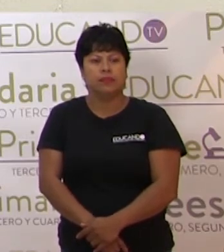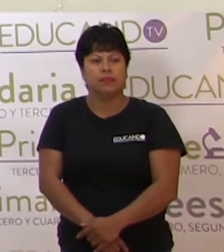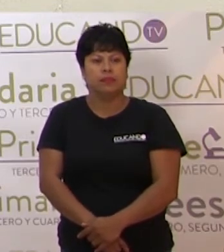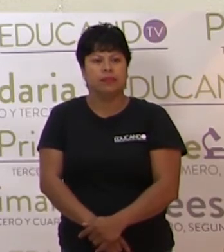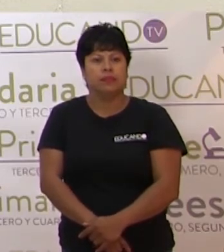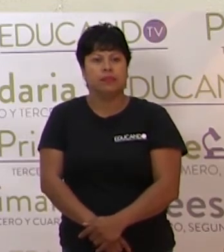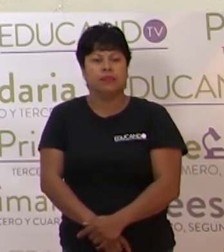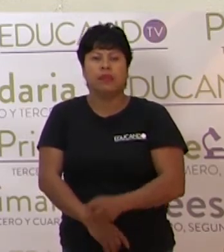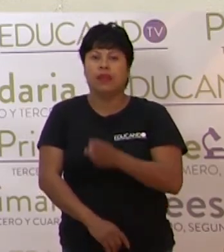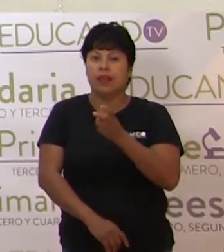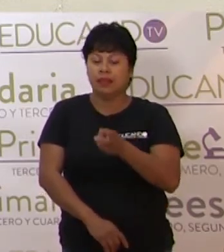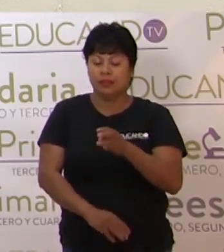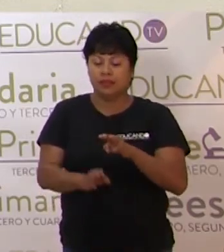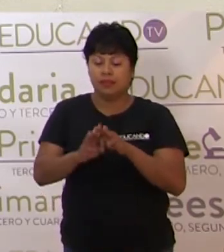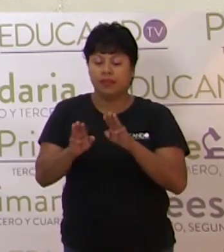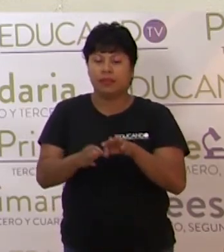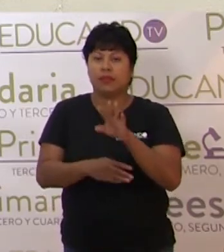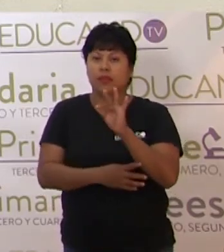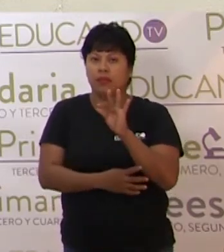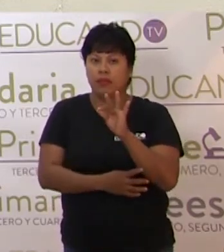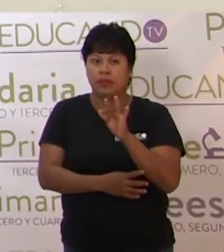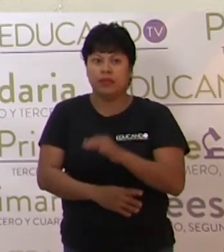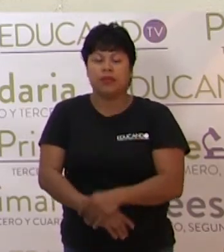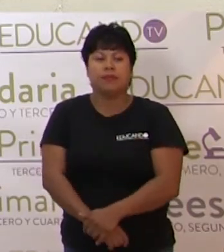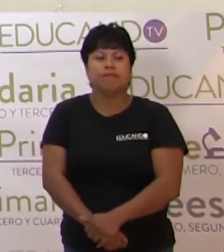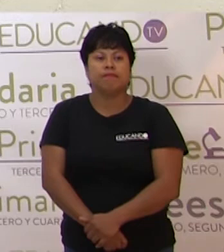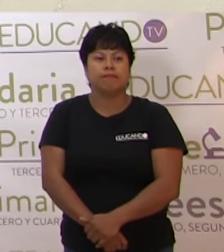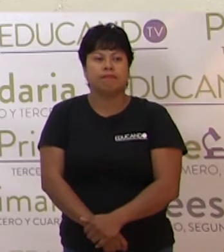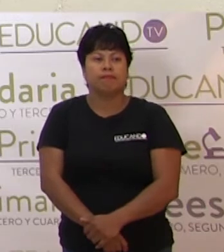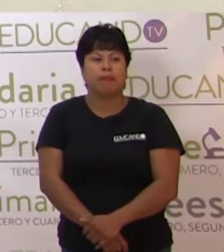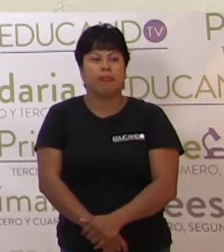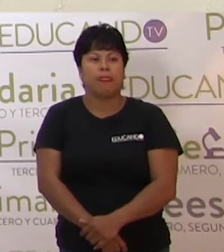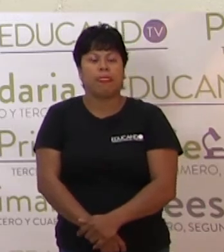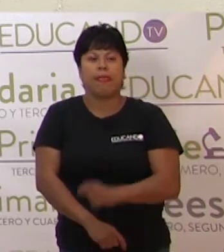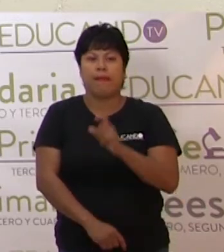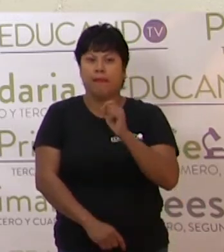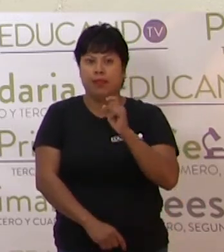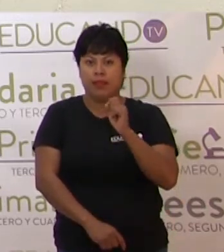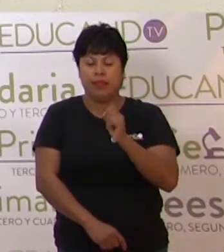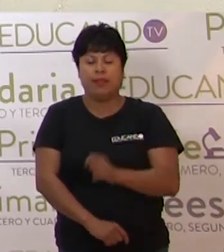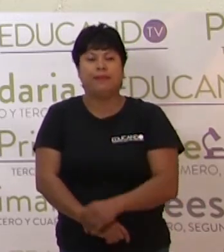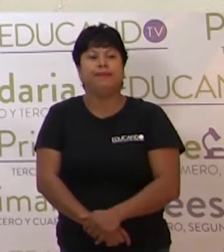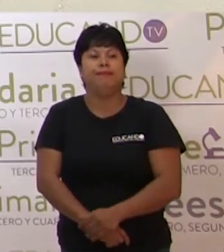este lado mide 40 vamos a trazar 20